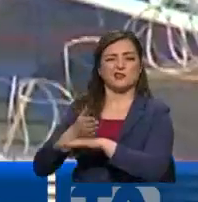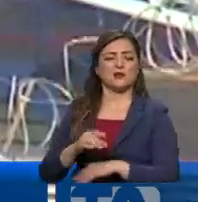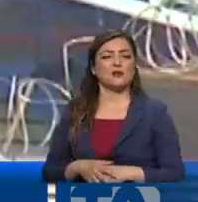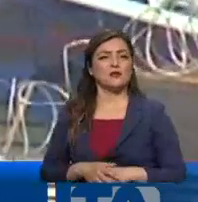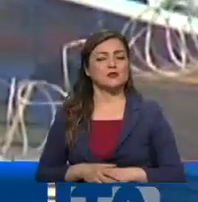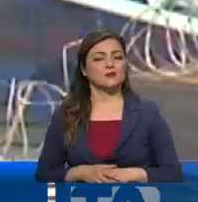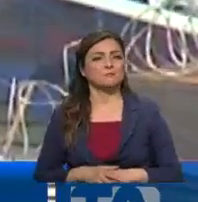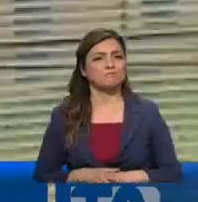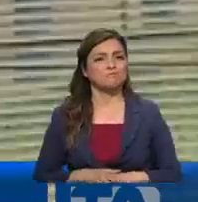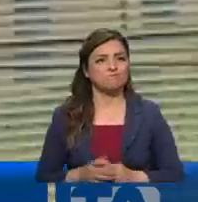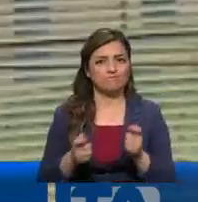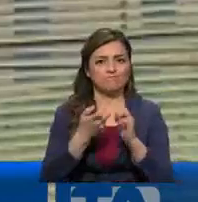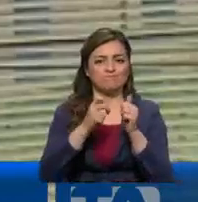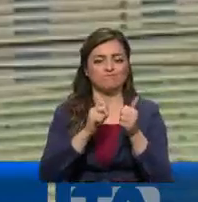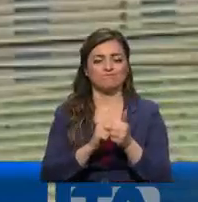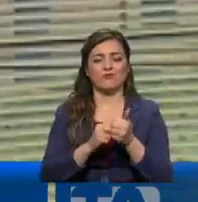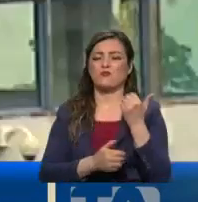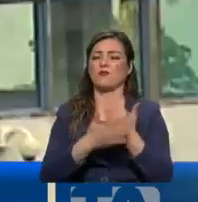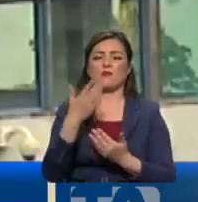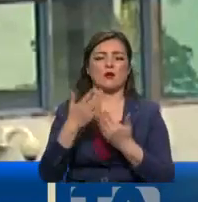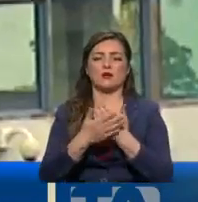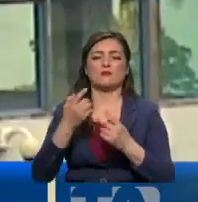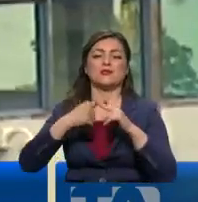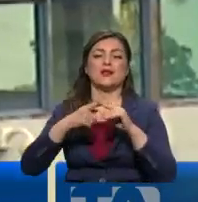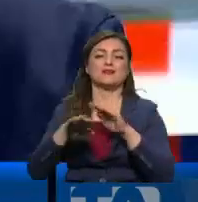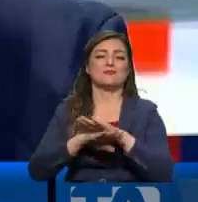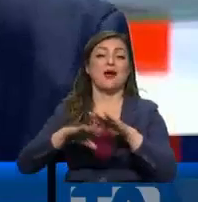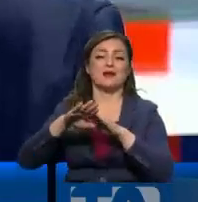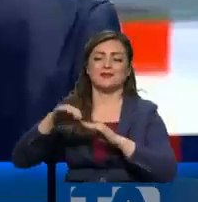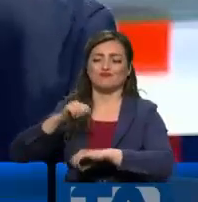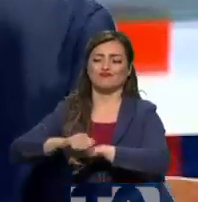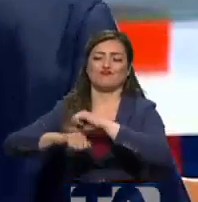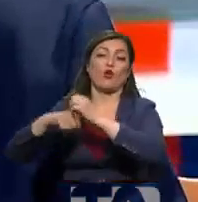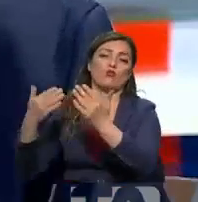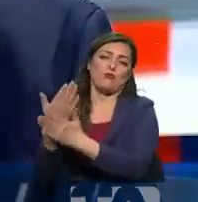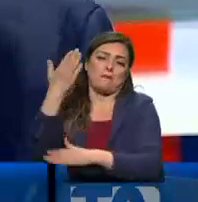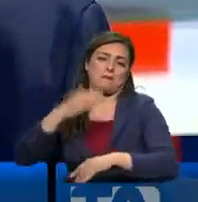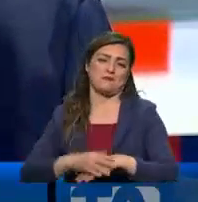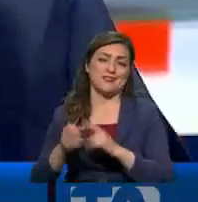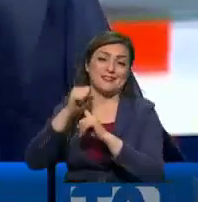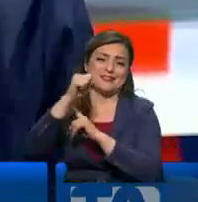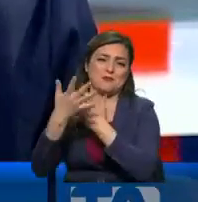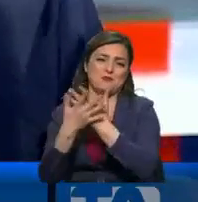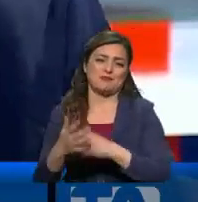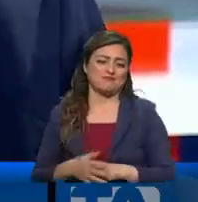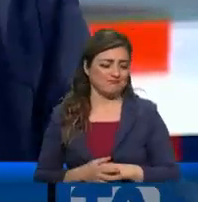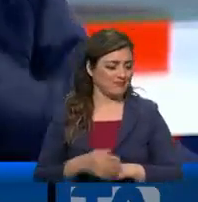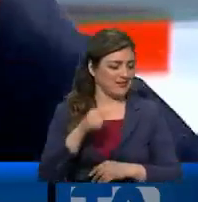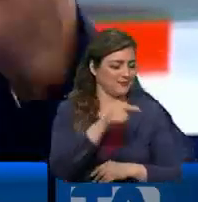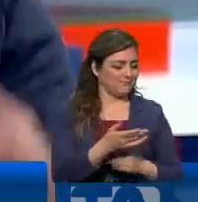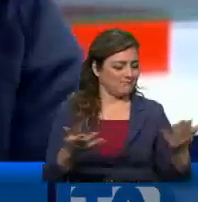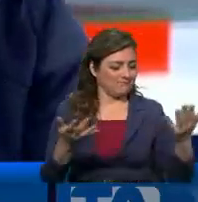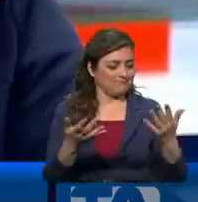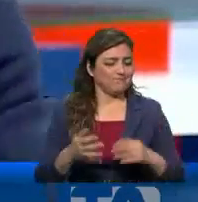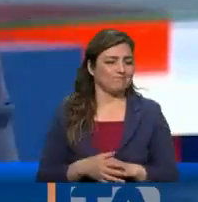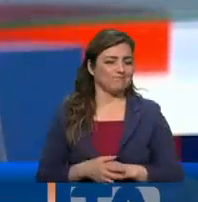del sistema penitenciario, Cobo dice que sería más fácil empezar desde cero. Más fácil es construir un nuevo que tratar